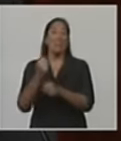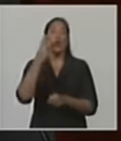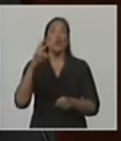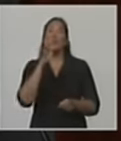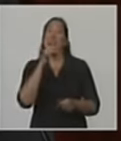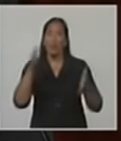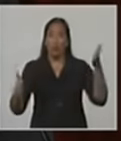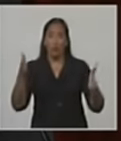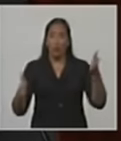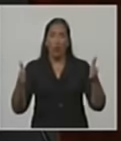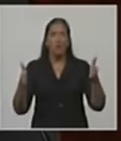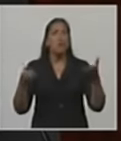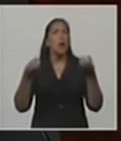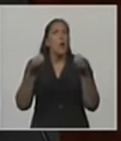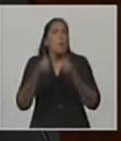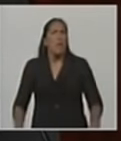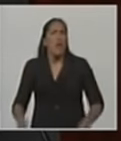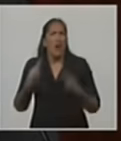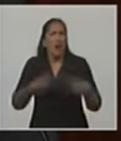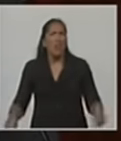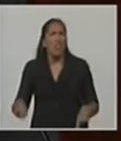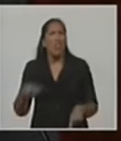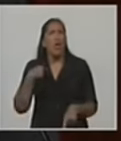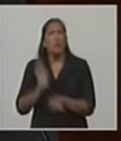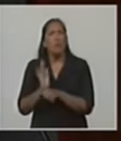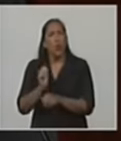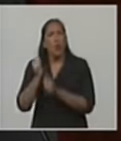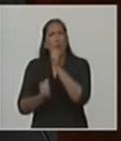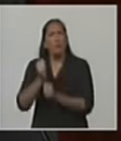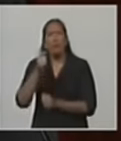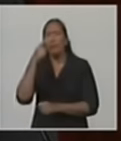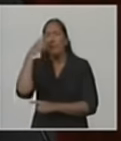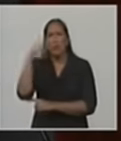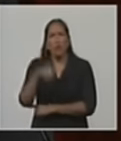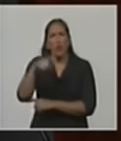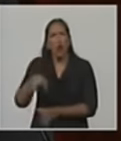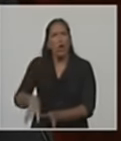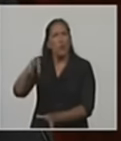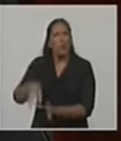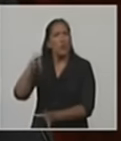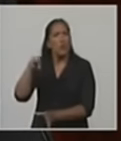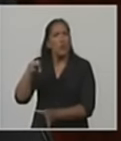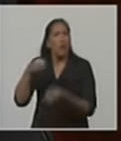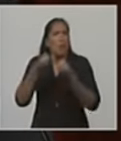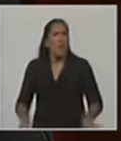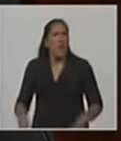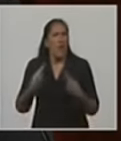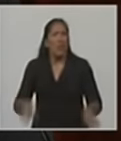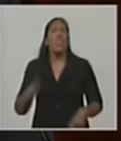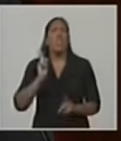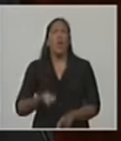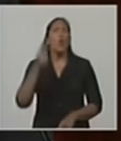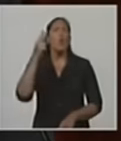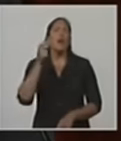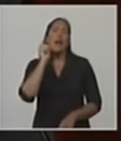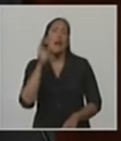reservas equivalentes a casi 2 años de producción de petróleo y a más de 9 años de producción de gas, lo